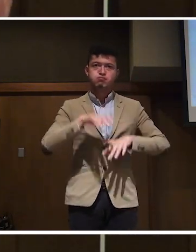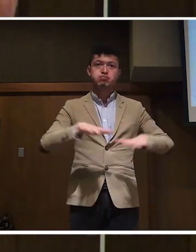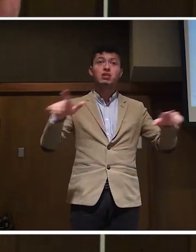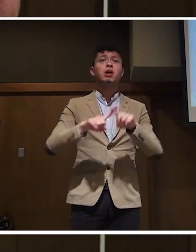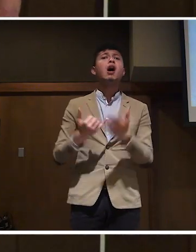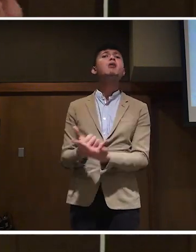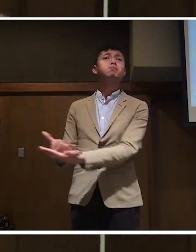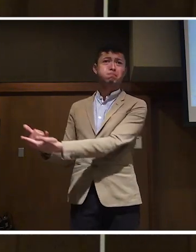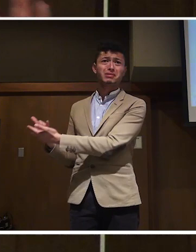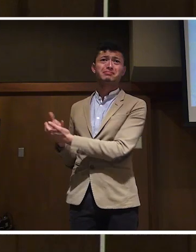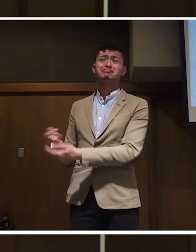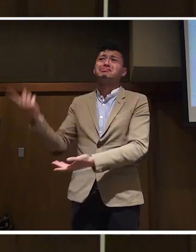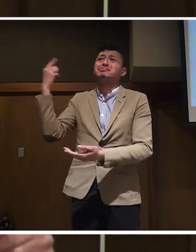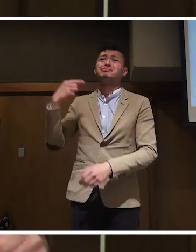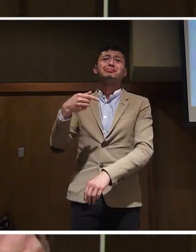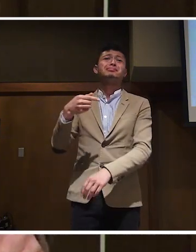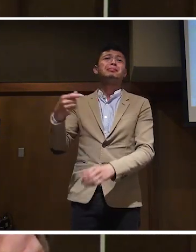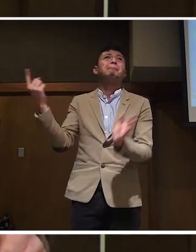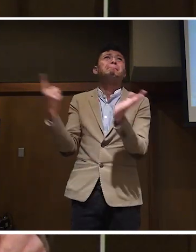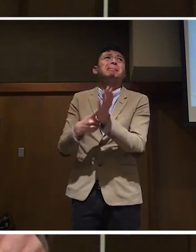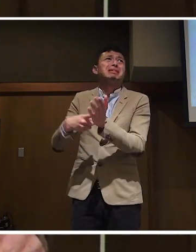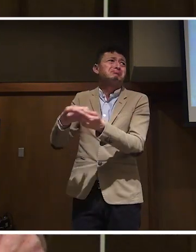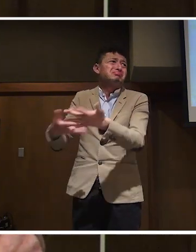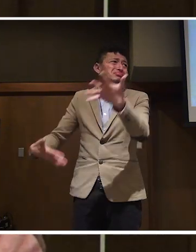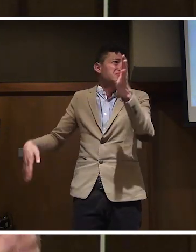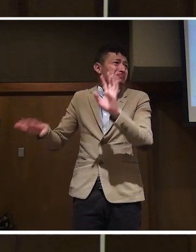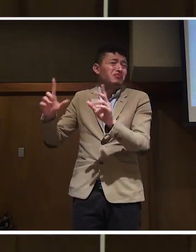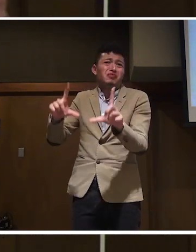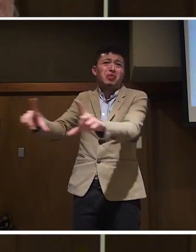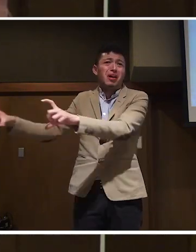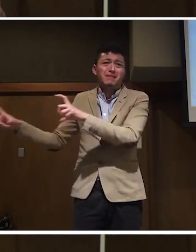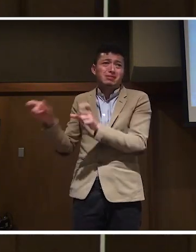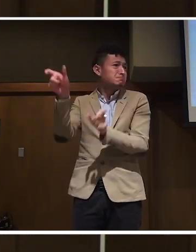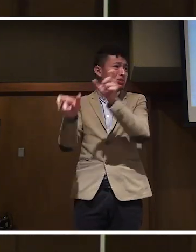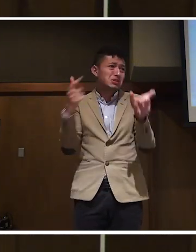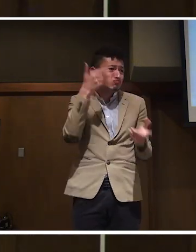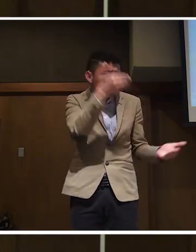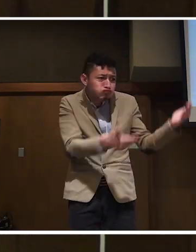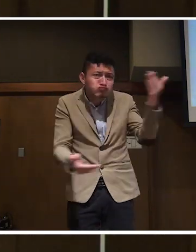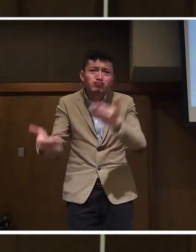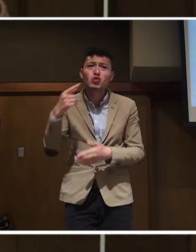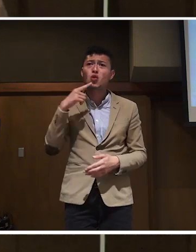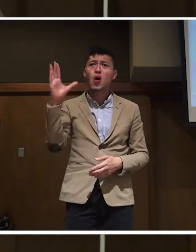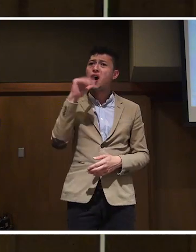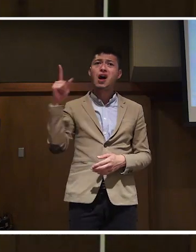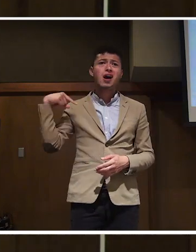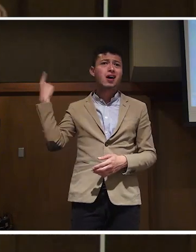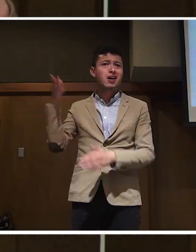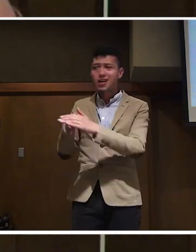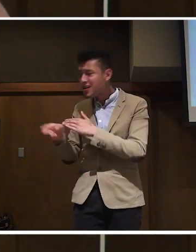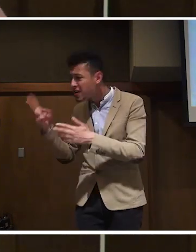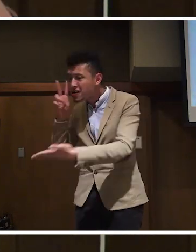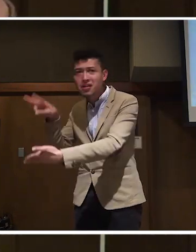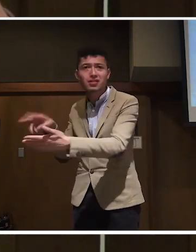que nadie ha estudiado ni ha visto nunca. Y hay, bueno, las colecciones de arte, hay esta cosa de que a